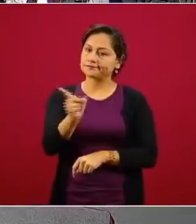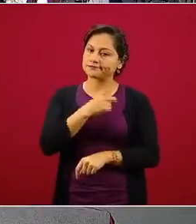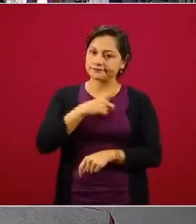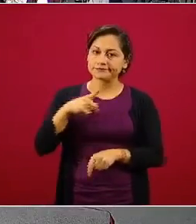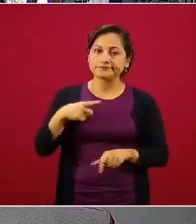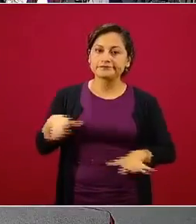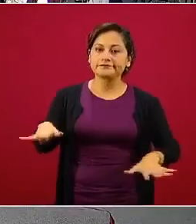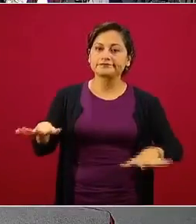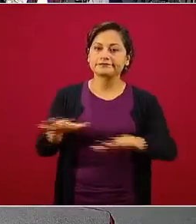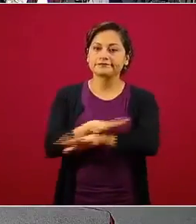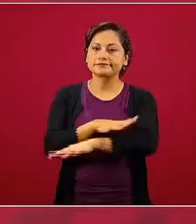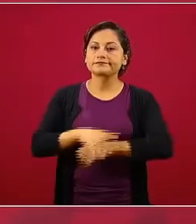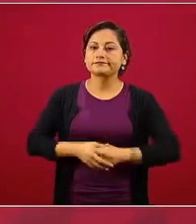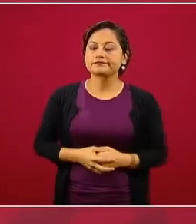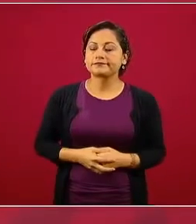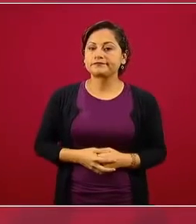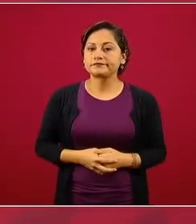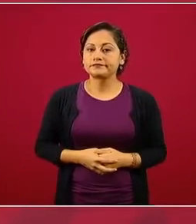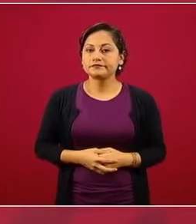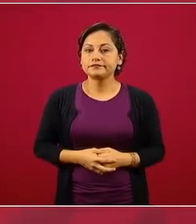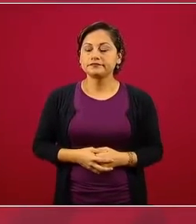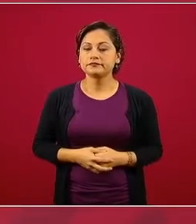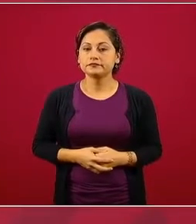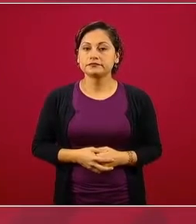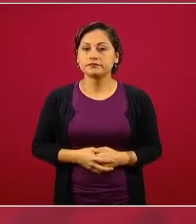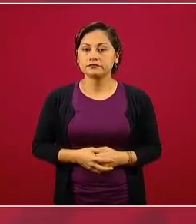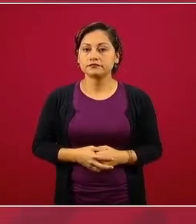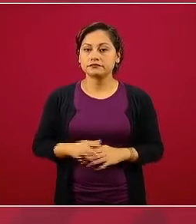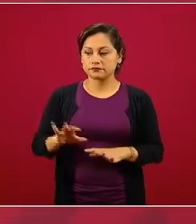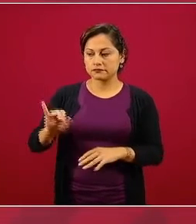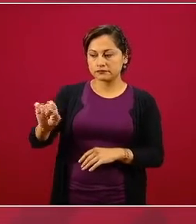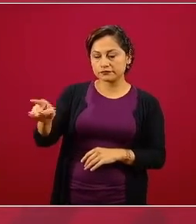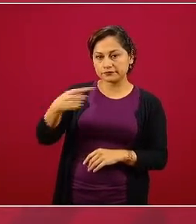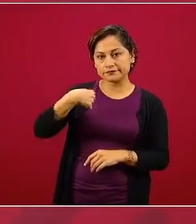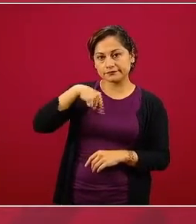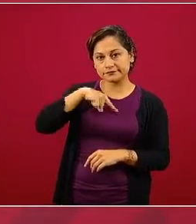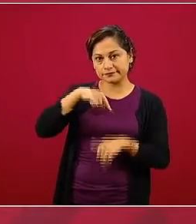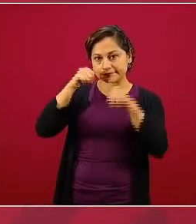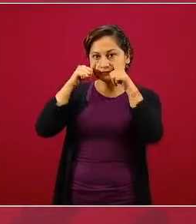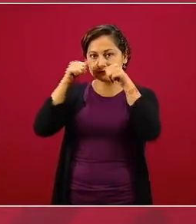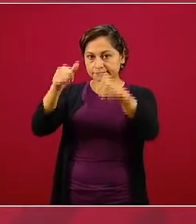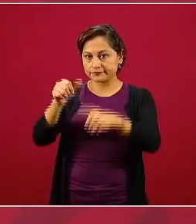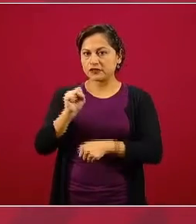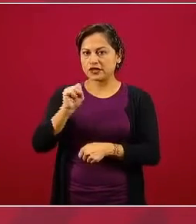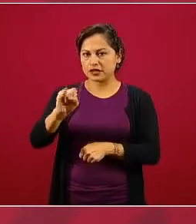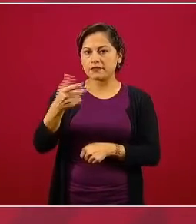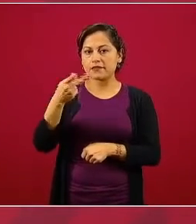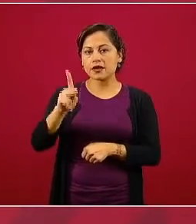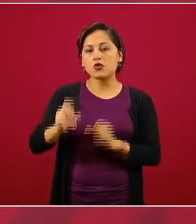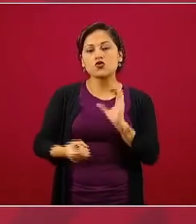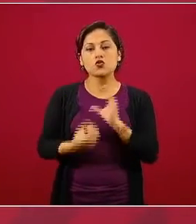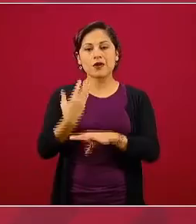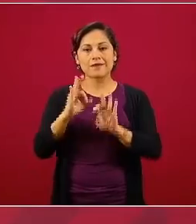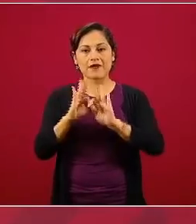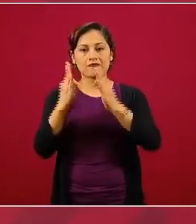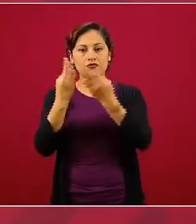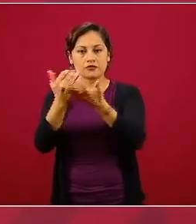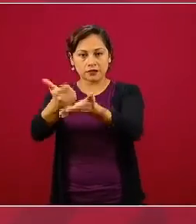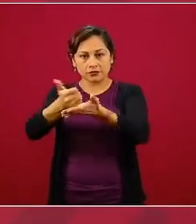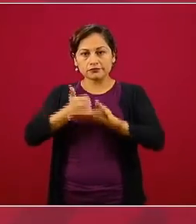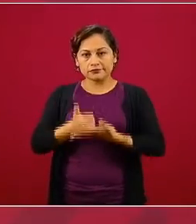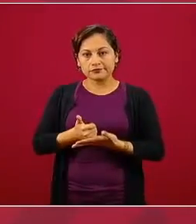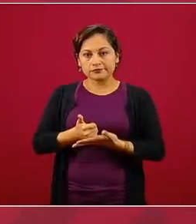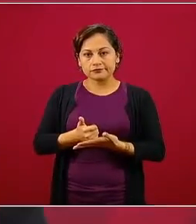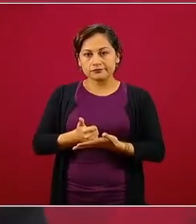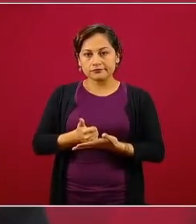Lo estamos viendo, pero sí es algo distinto, nos va a ayudar. Ahora que escribí